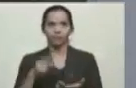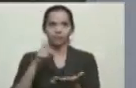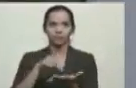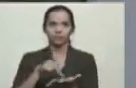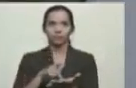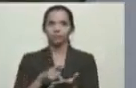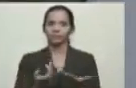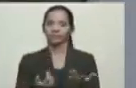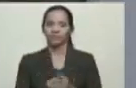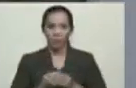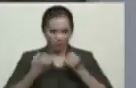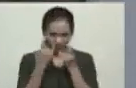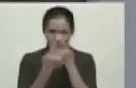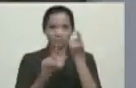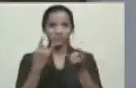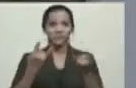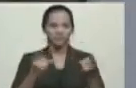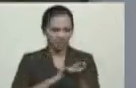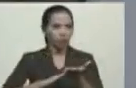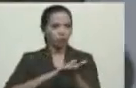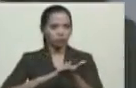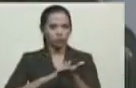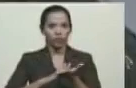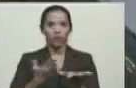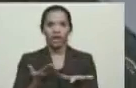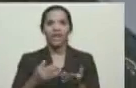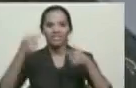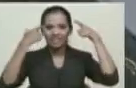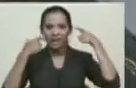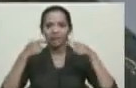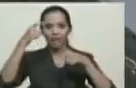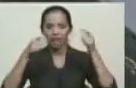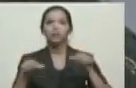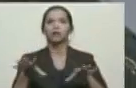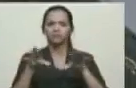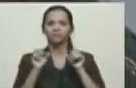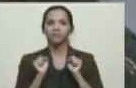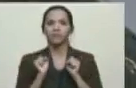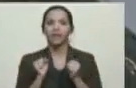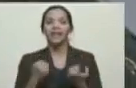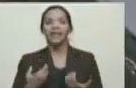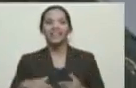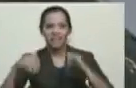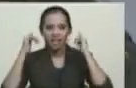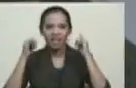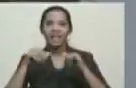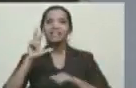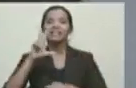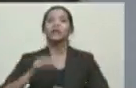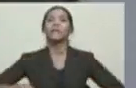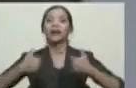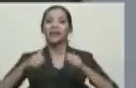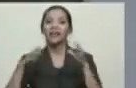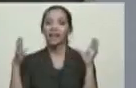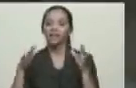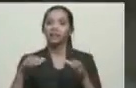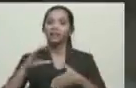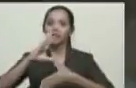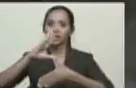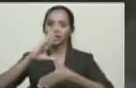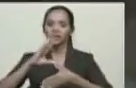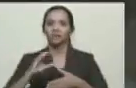convencer a la gente que la solución era el presidente Chávez, y lo fue. Y de hecho creó el festival, el tercero más grande de Latinoamérica, el Gilman